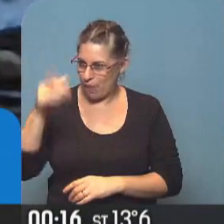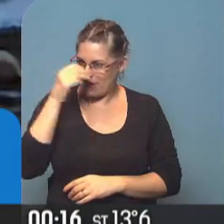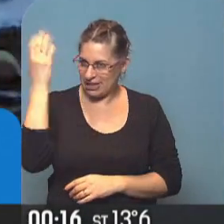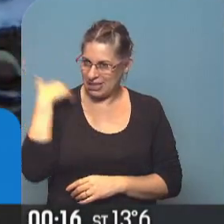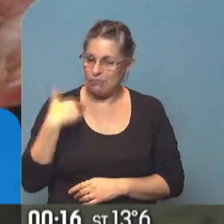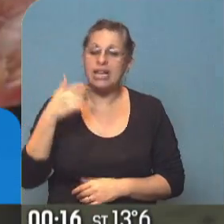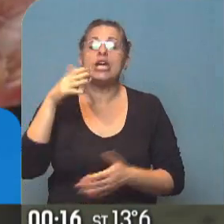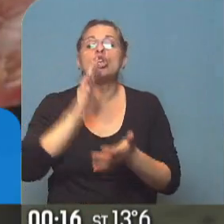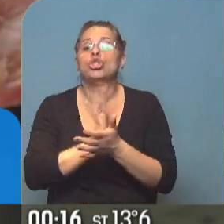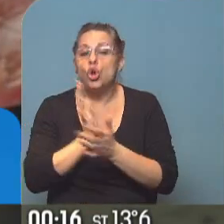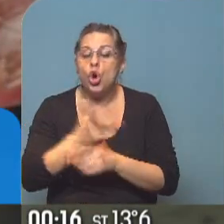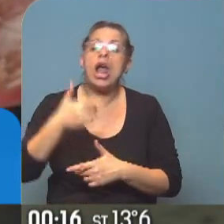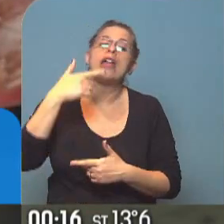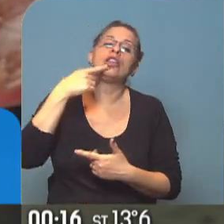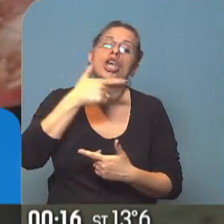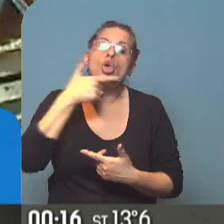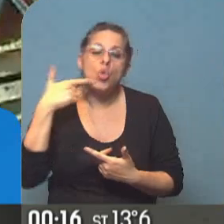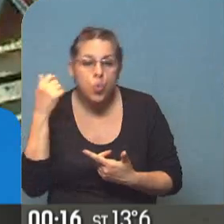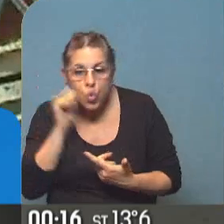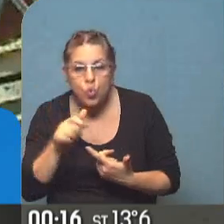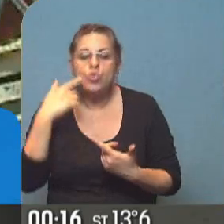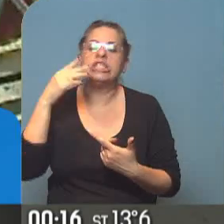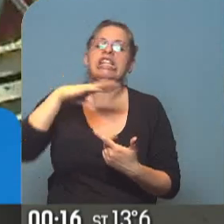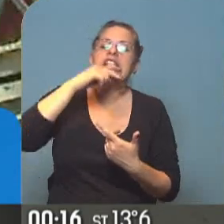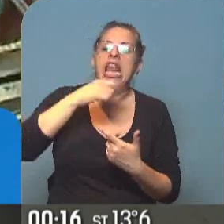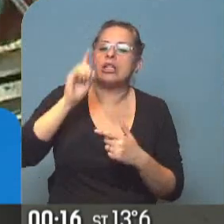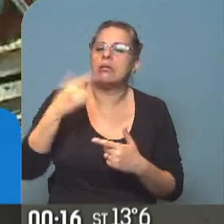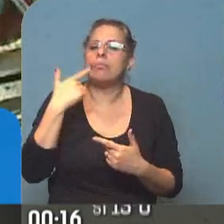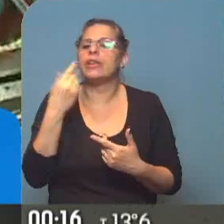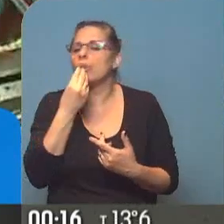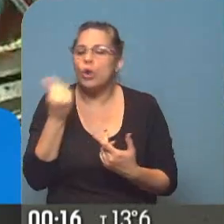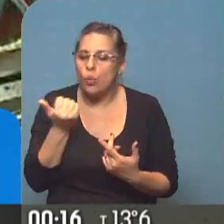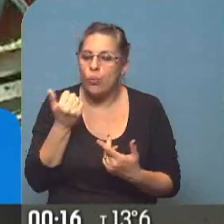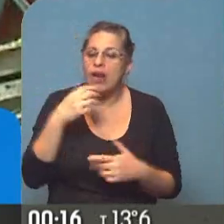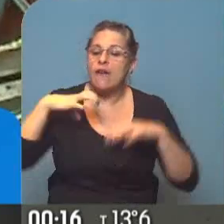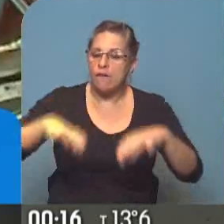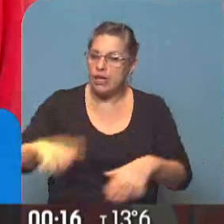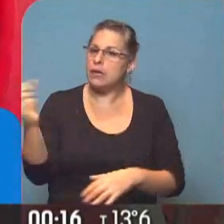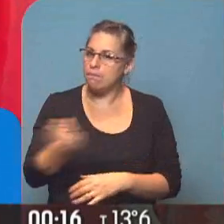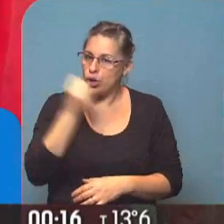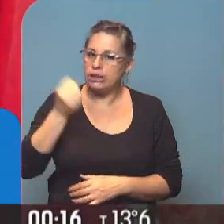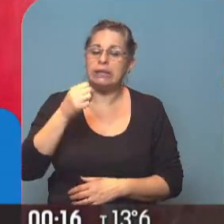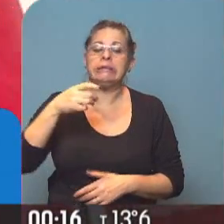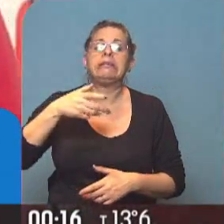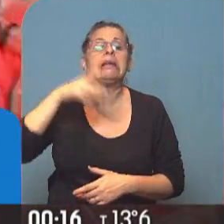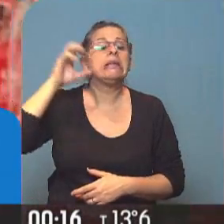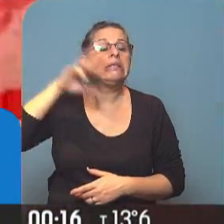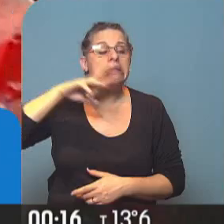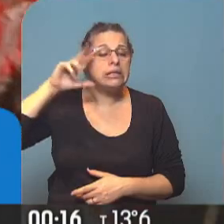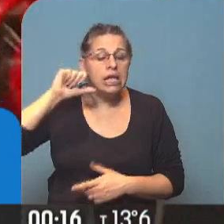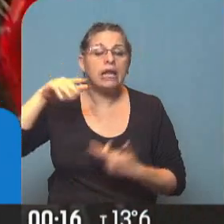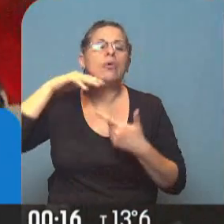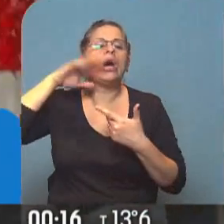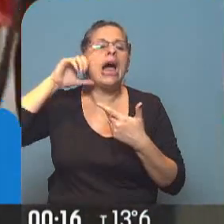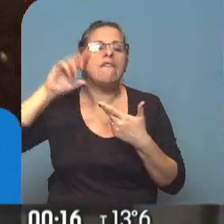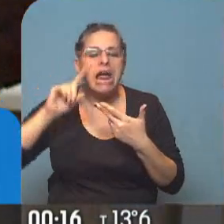se puede degustar. Lo salado ocupa también un lugar privilegiado en la feria. Tenemos ciervo, jabalí, tenemos quesitos de